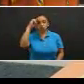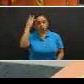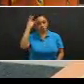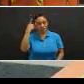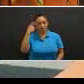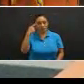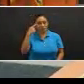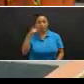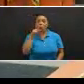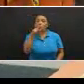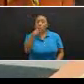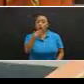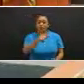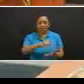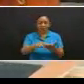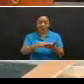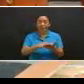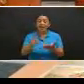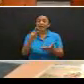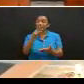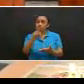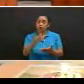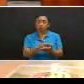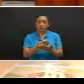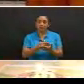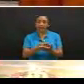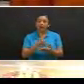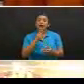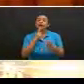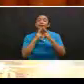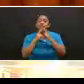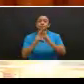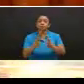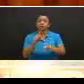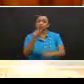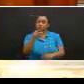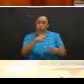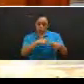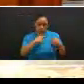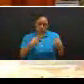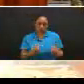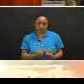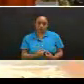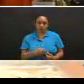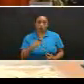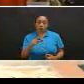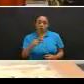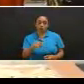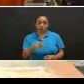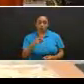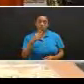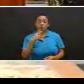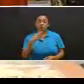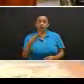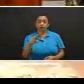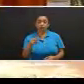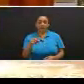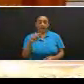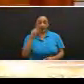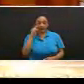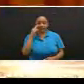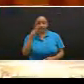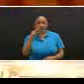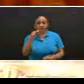No me conteste, contésteselo usted en su corazón. Pero mire, le voy a pasar un video, como el hermano Vinicio nos dijo hace 15 días